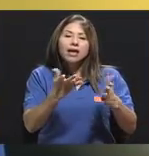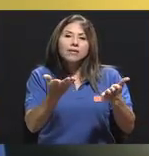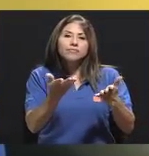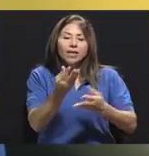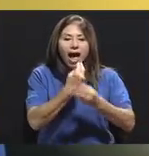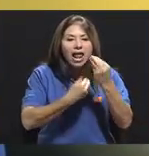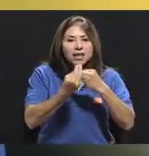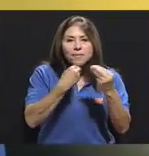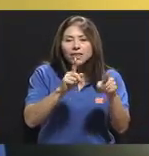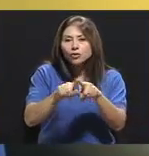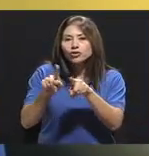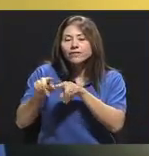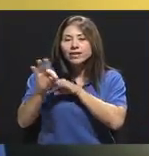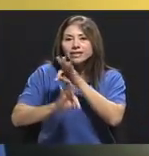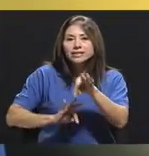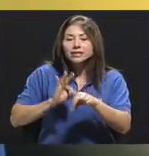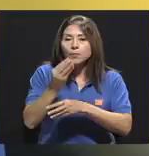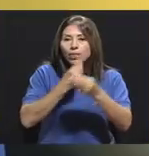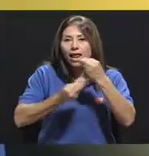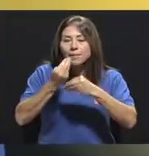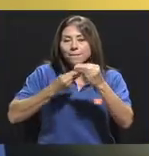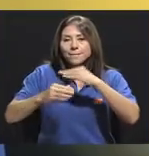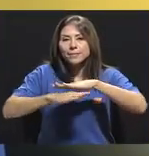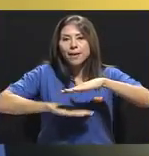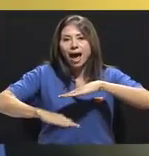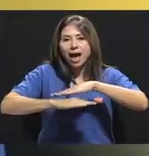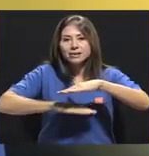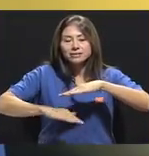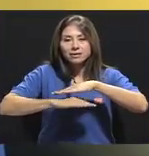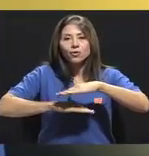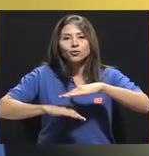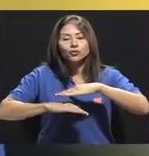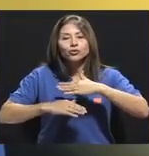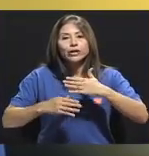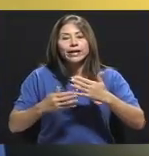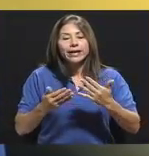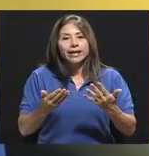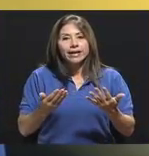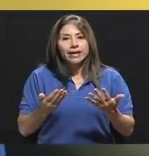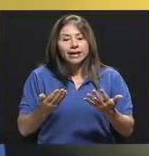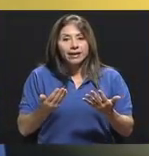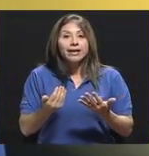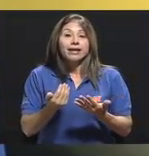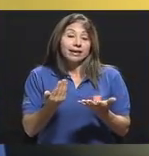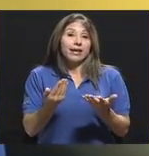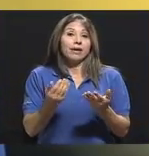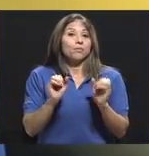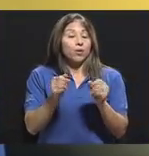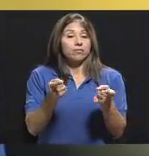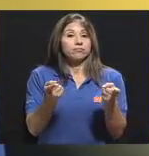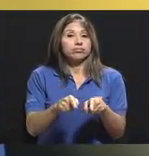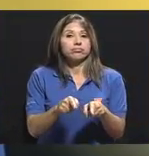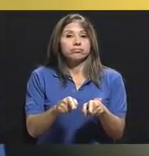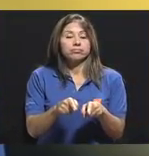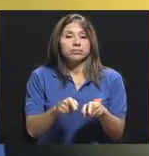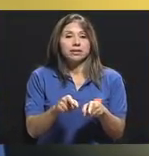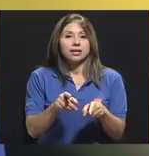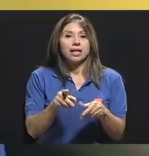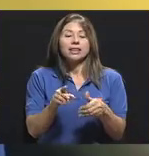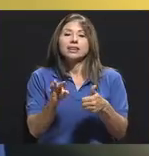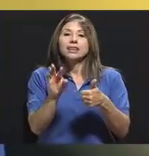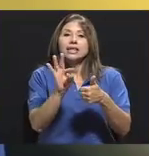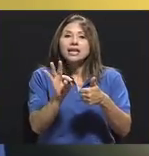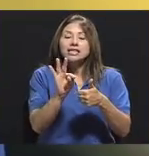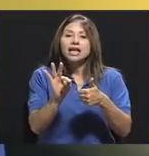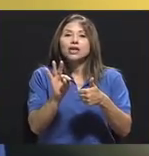tienden a a aportar para producir triglicerios y colesterol en sangre son las